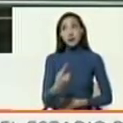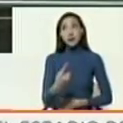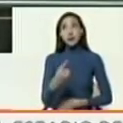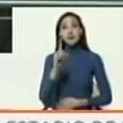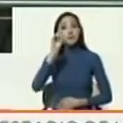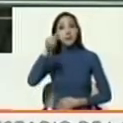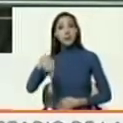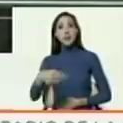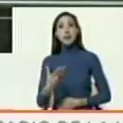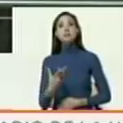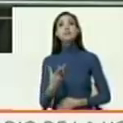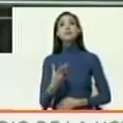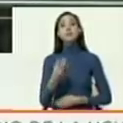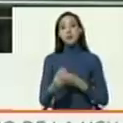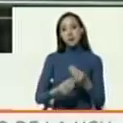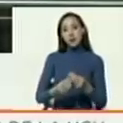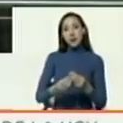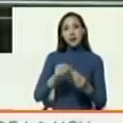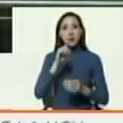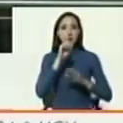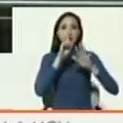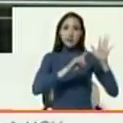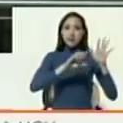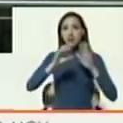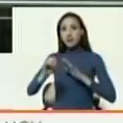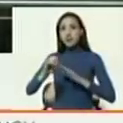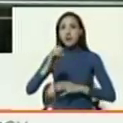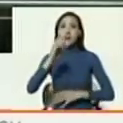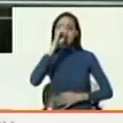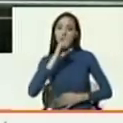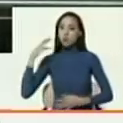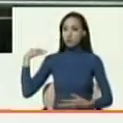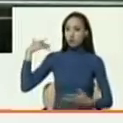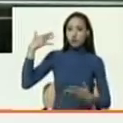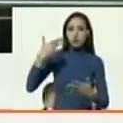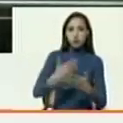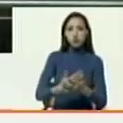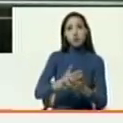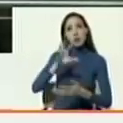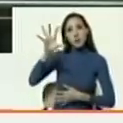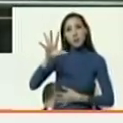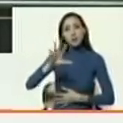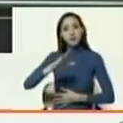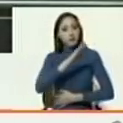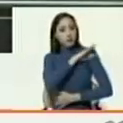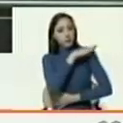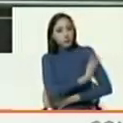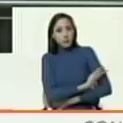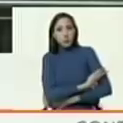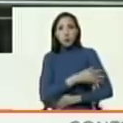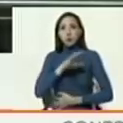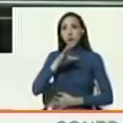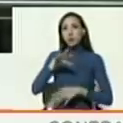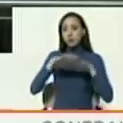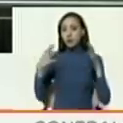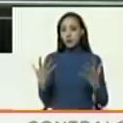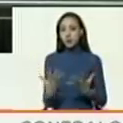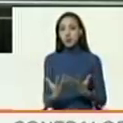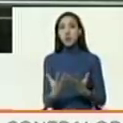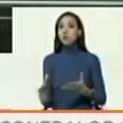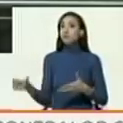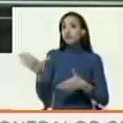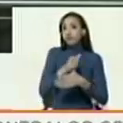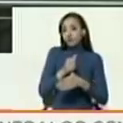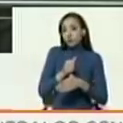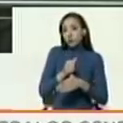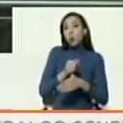además porque tras casi 60 años de férrea aplicación, el país más poderoso del planeta no solo no ha alcanzado ninguno de los